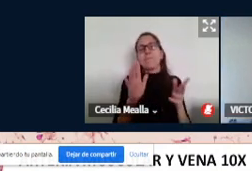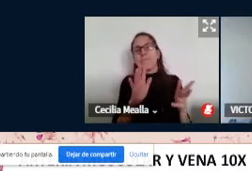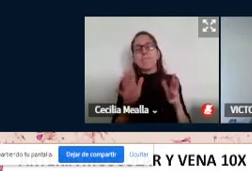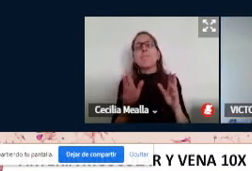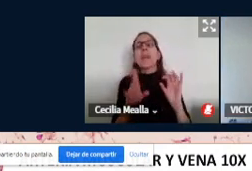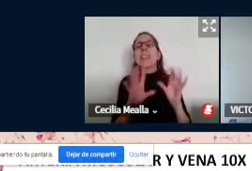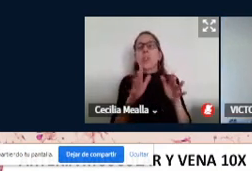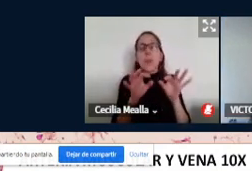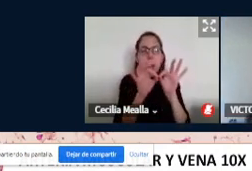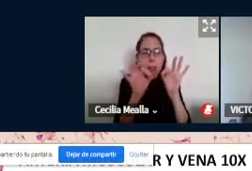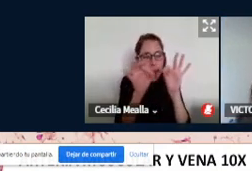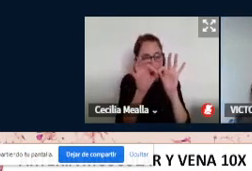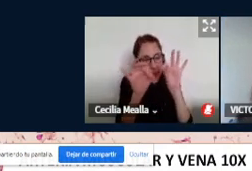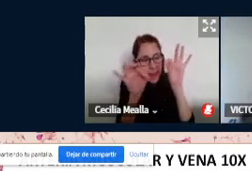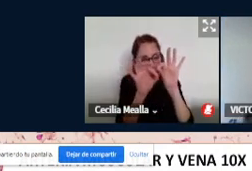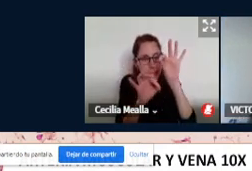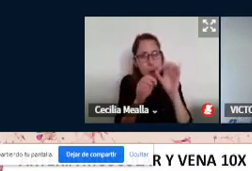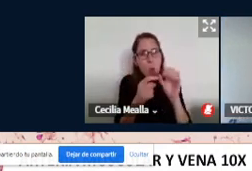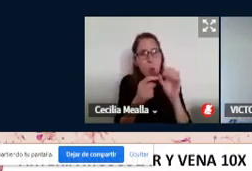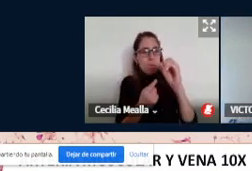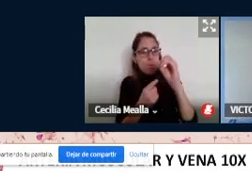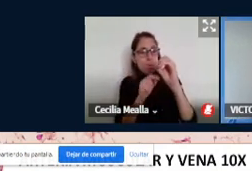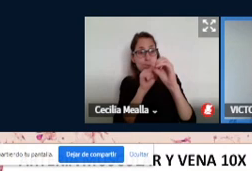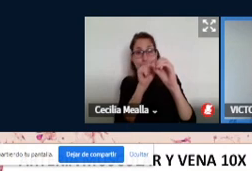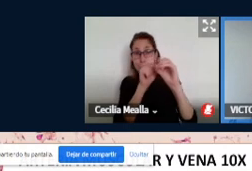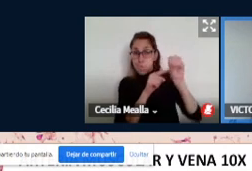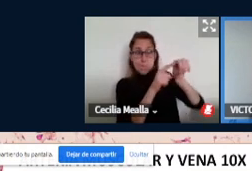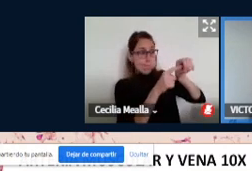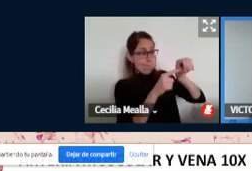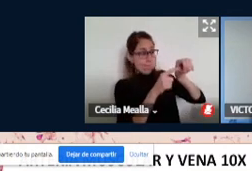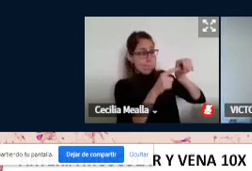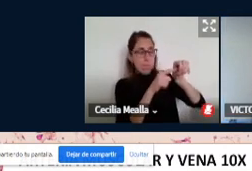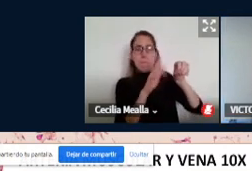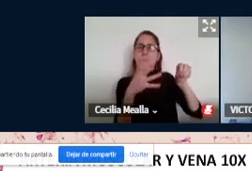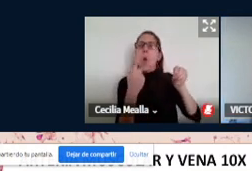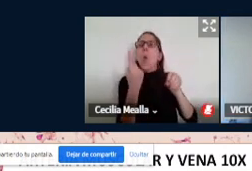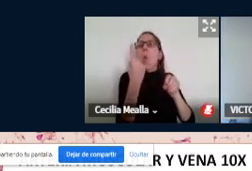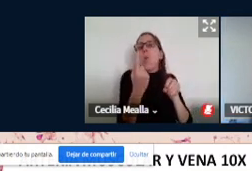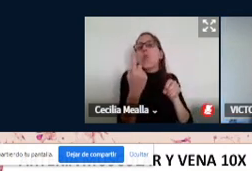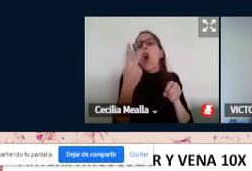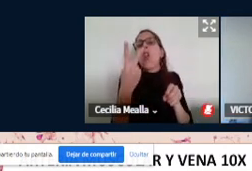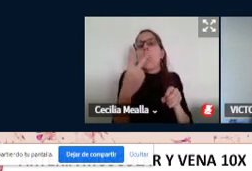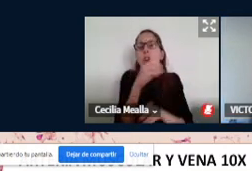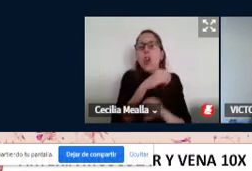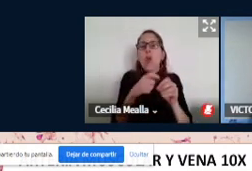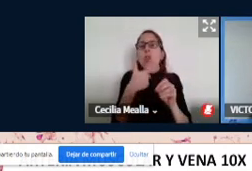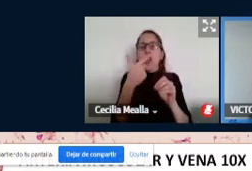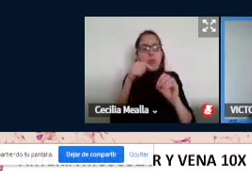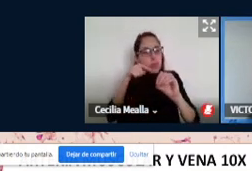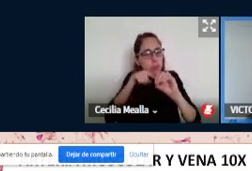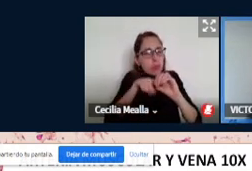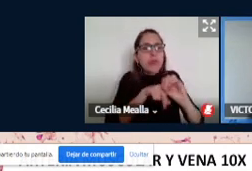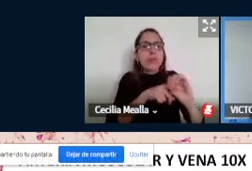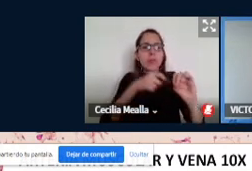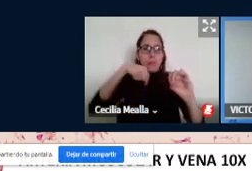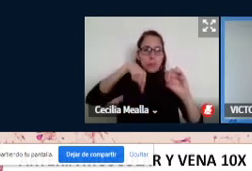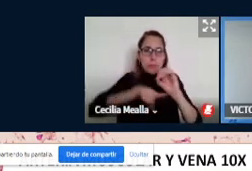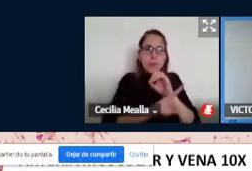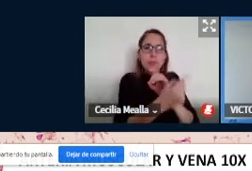de un glóbulo rojo, 1 a 2 glóbulos rojos sería lo tal que cual, puede circular por un capilar. tal